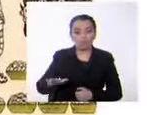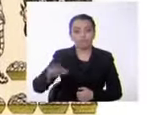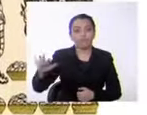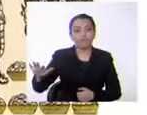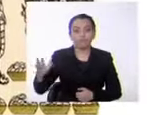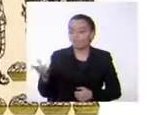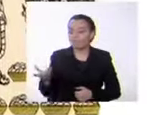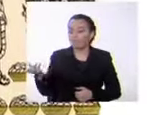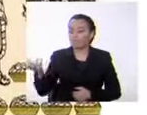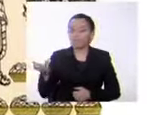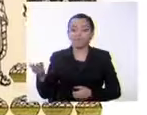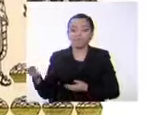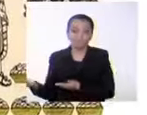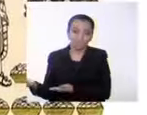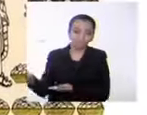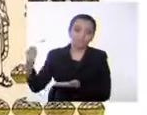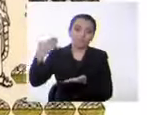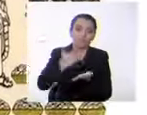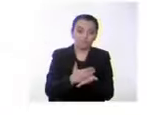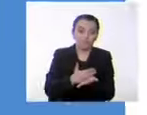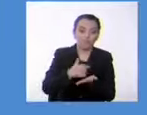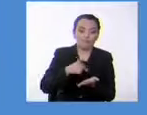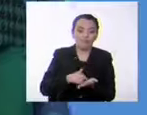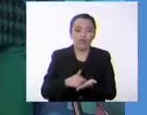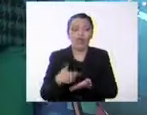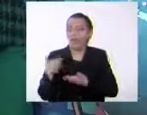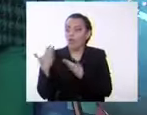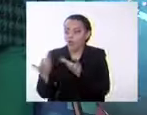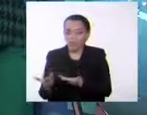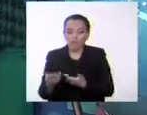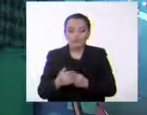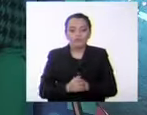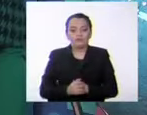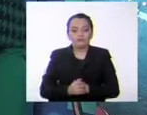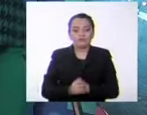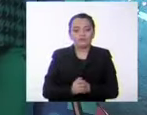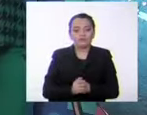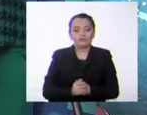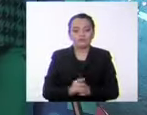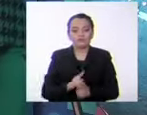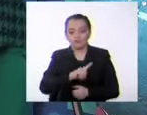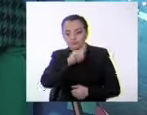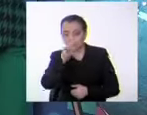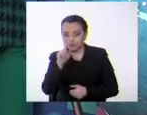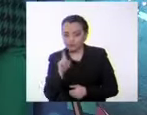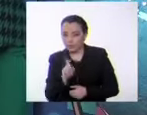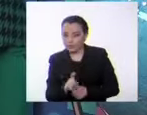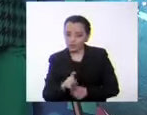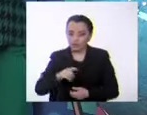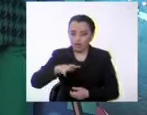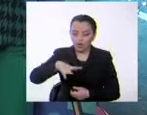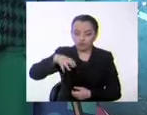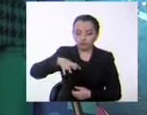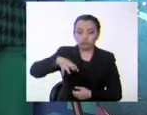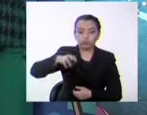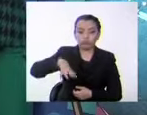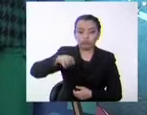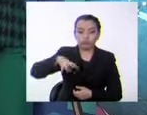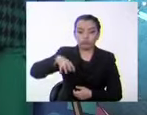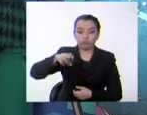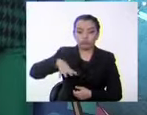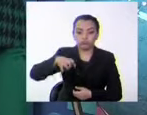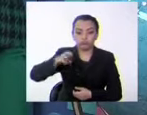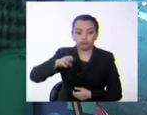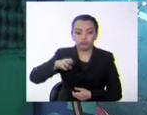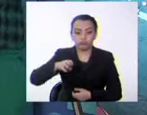ayudando precisamente. Fueron astutos. Ajá, muy bien. Una última pregunta de mi pulpito, ¿verdad?